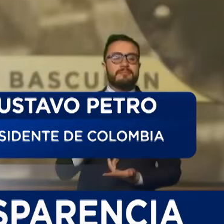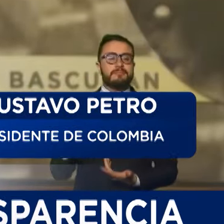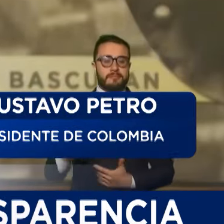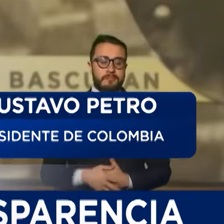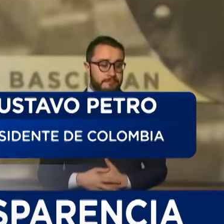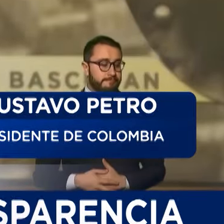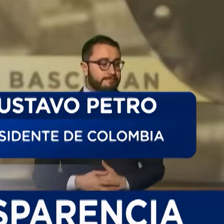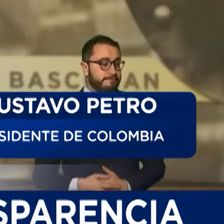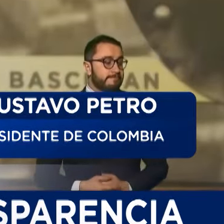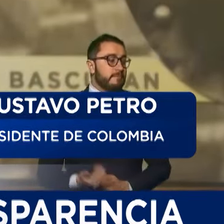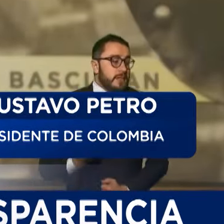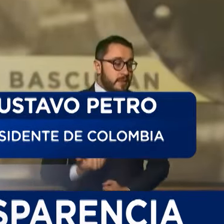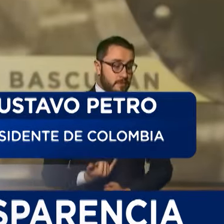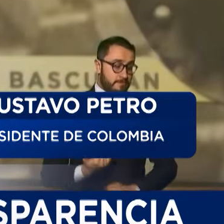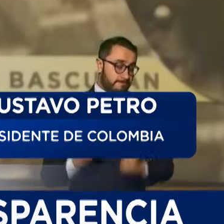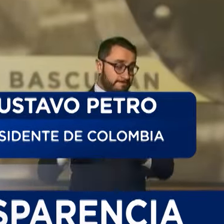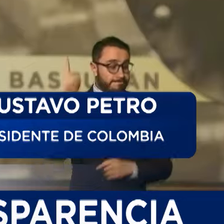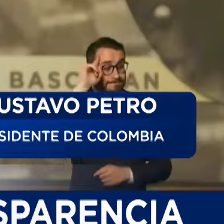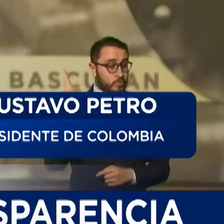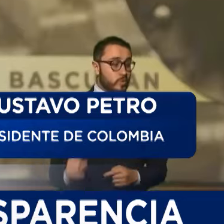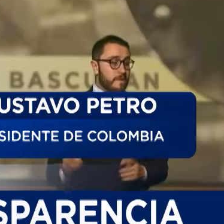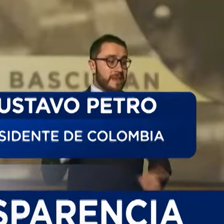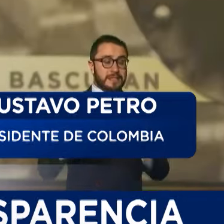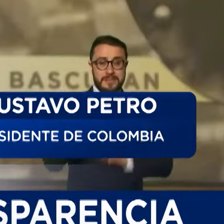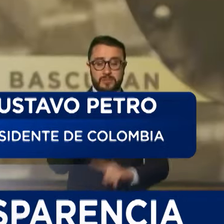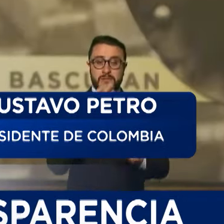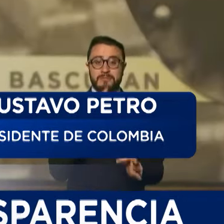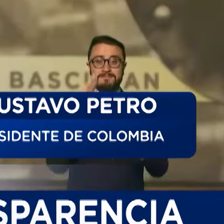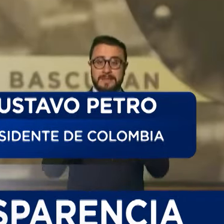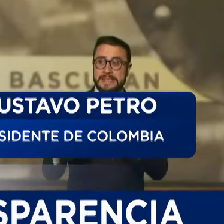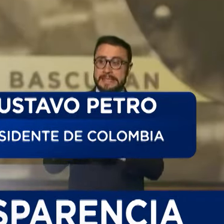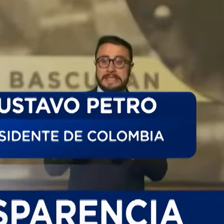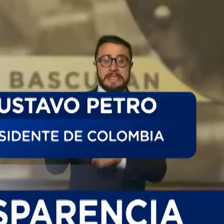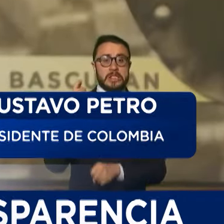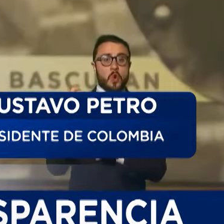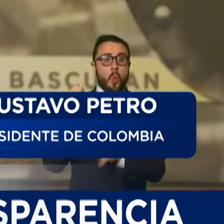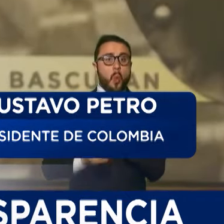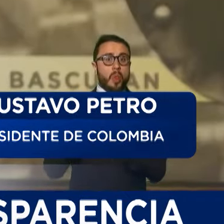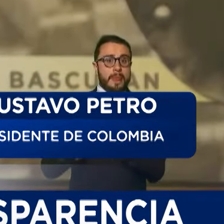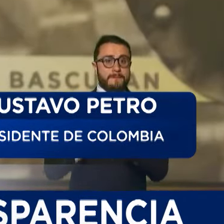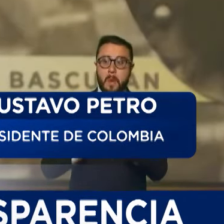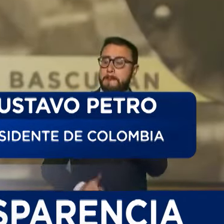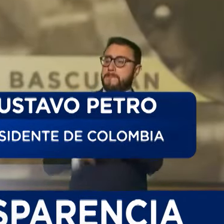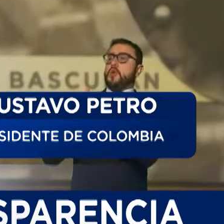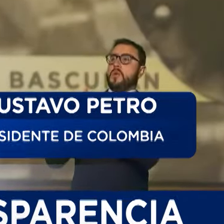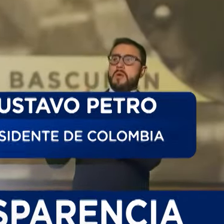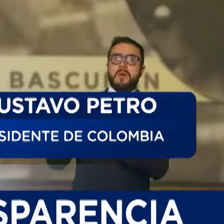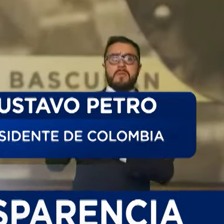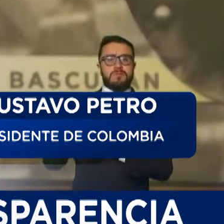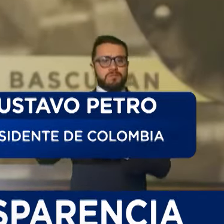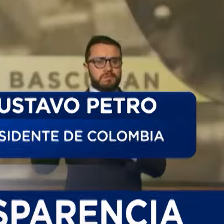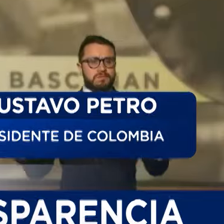Aún no sabemos completamente las realidades de este episodio último que se cimentó allí en